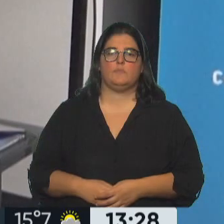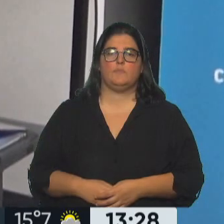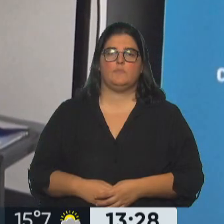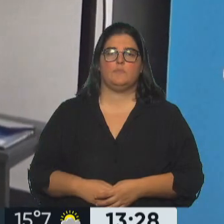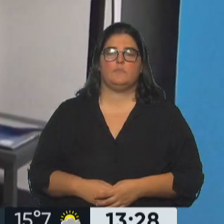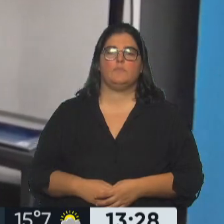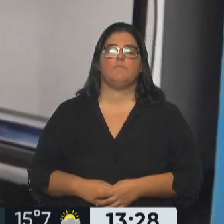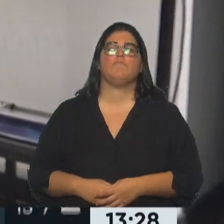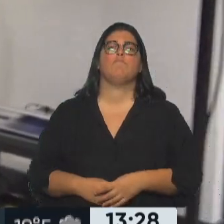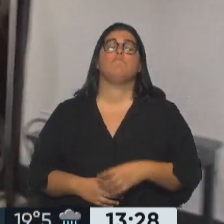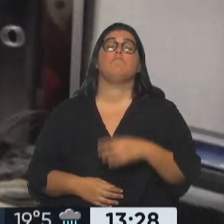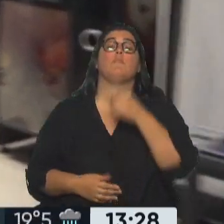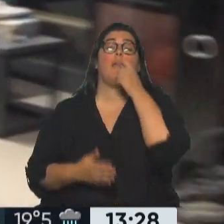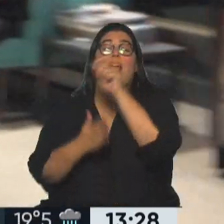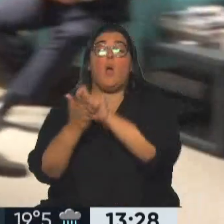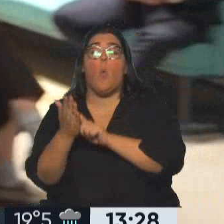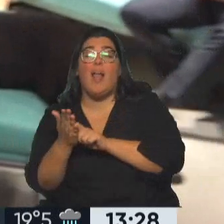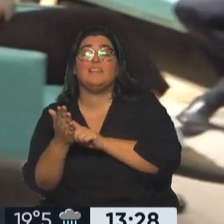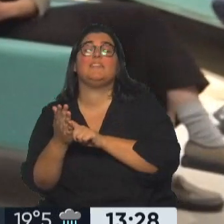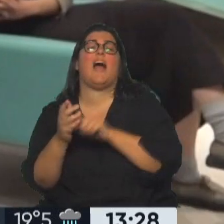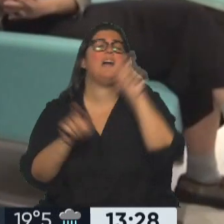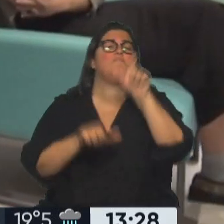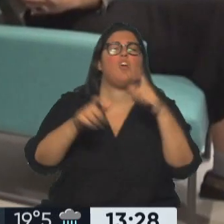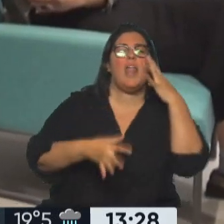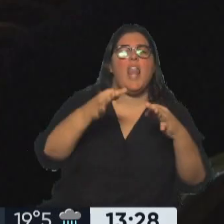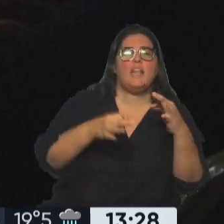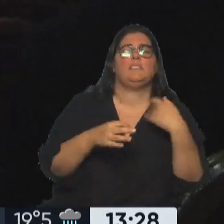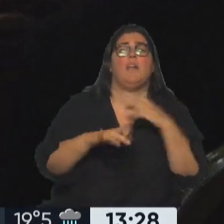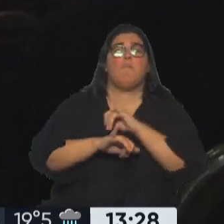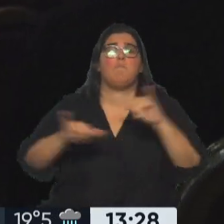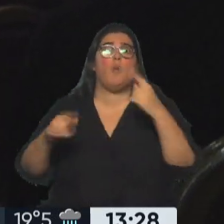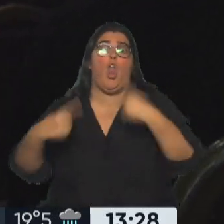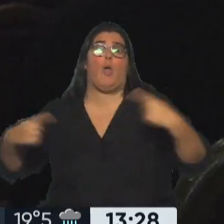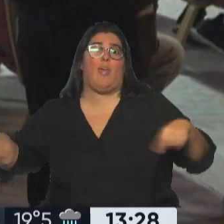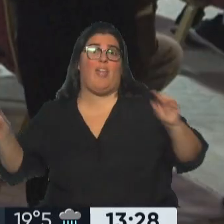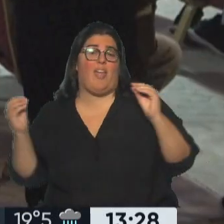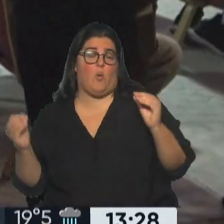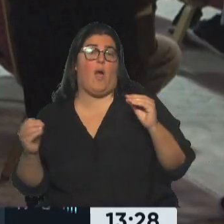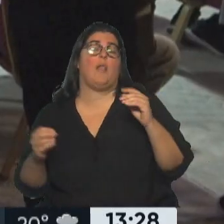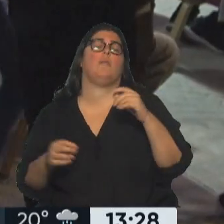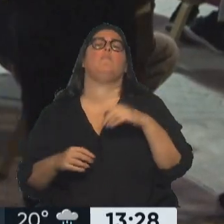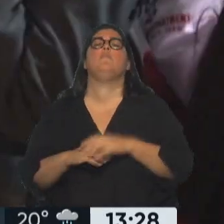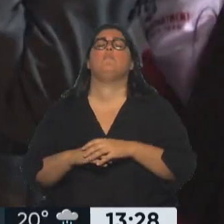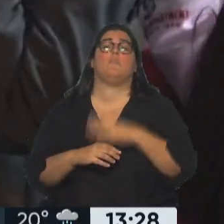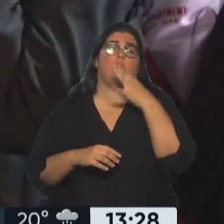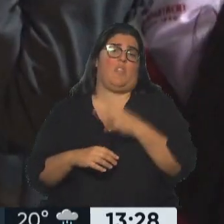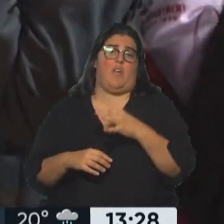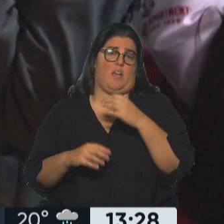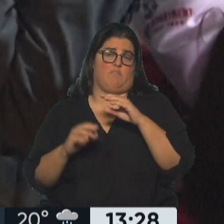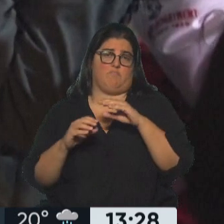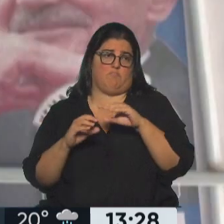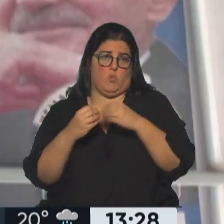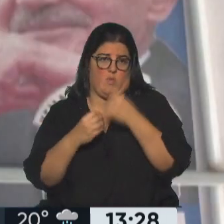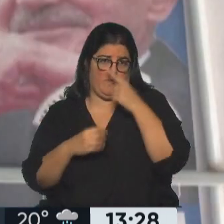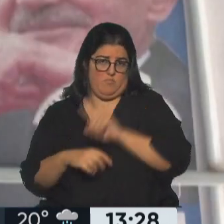La novedad que las encuestas y algunos analistas pronosticaban para las elecciones presidenciales del 14 de mayo en Turquía no se produjo. Por el